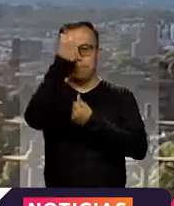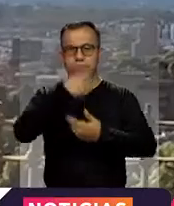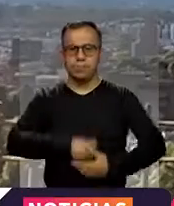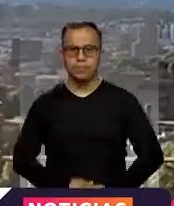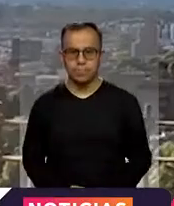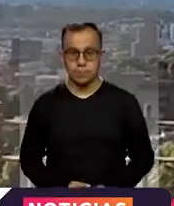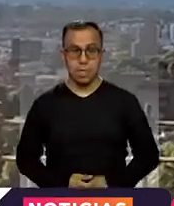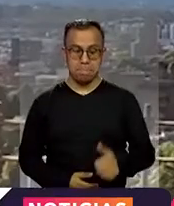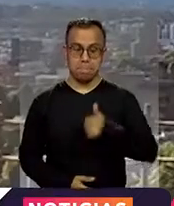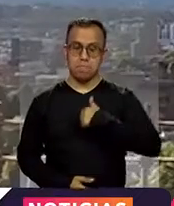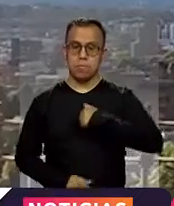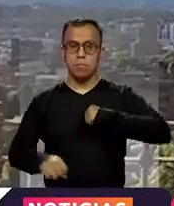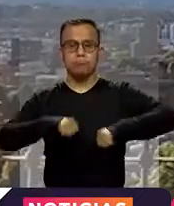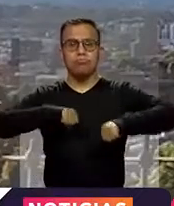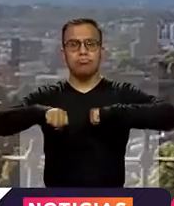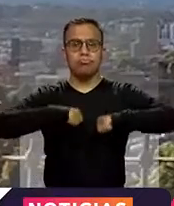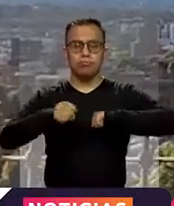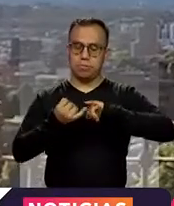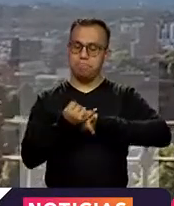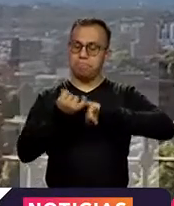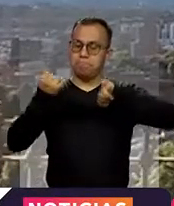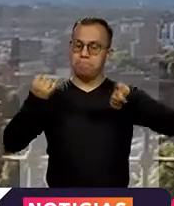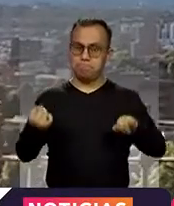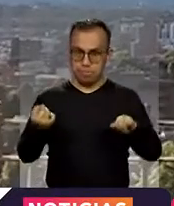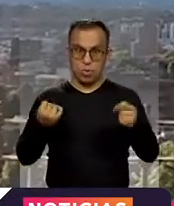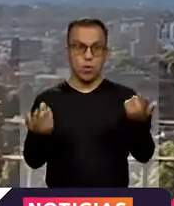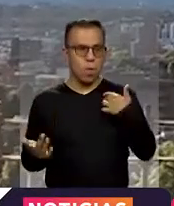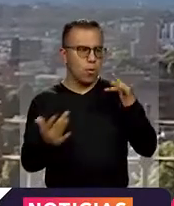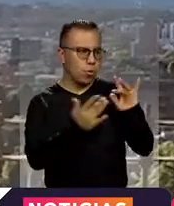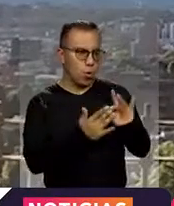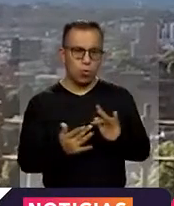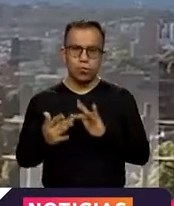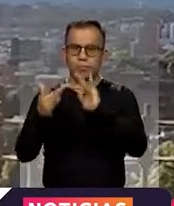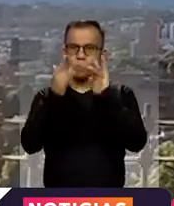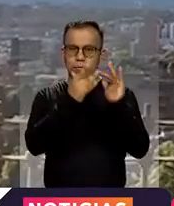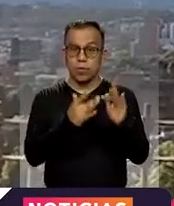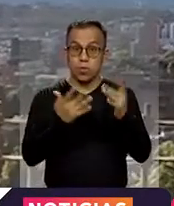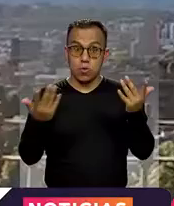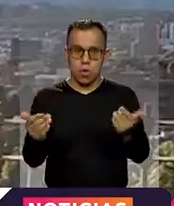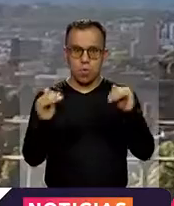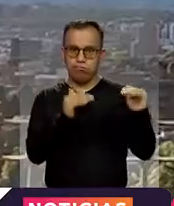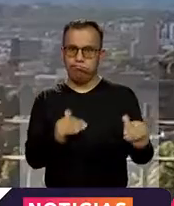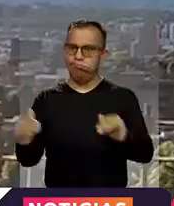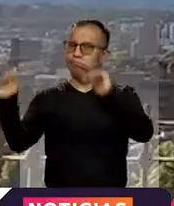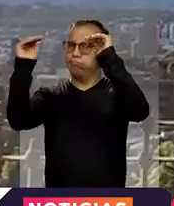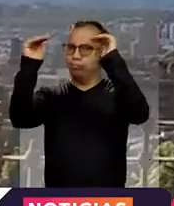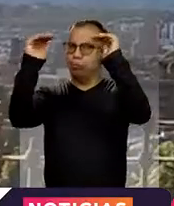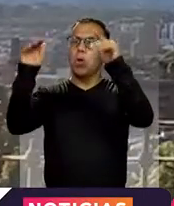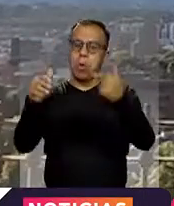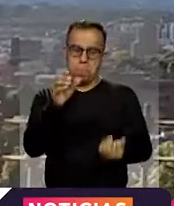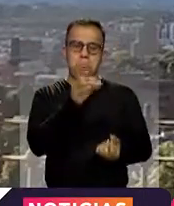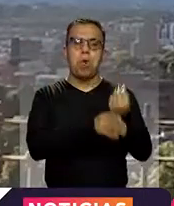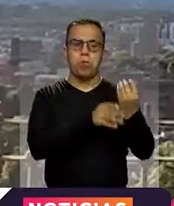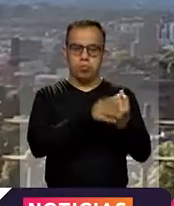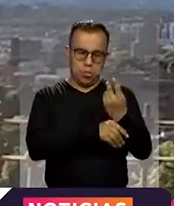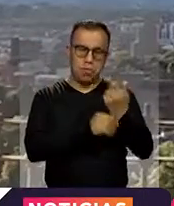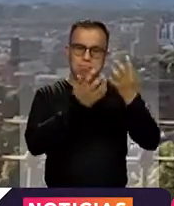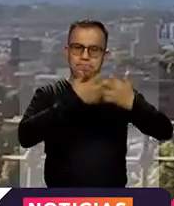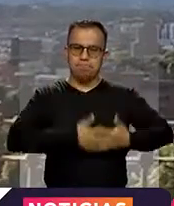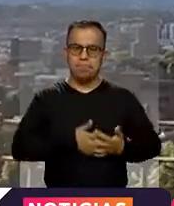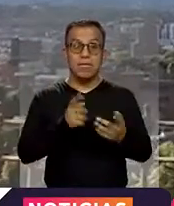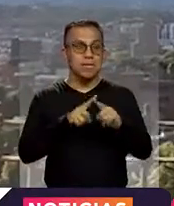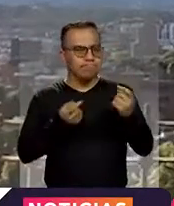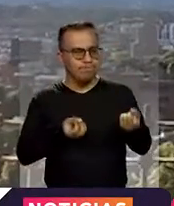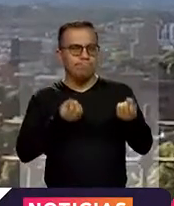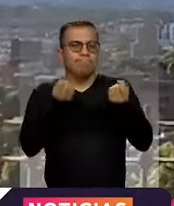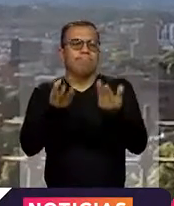un autogestor autónomo, genera redes de contacto desde los más altos niveles hasta el trabajador productivo de las empresas,